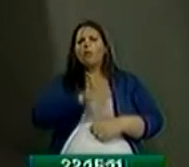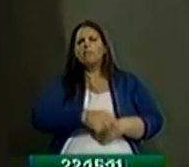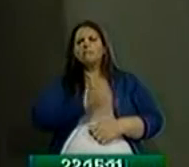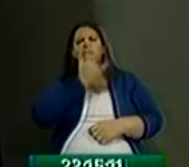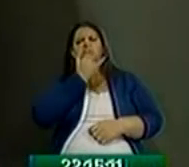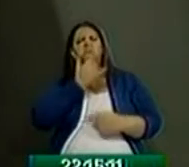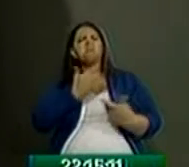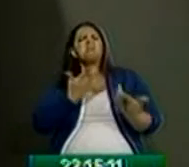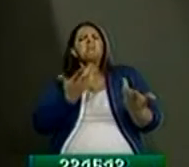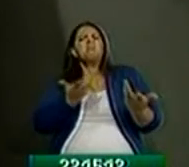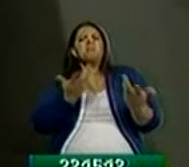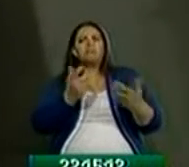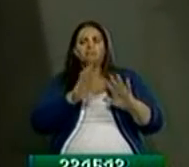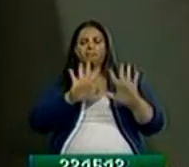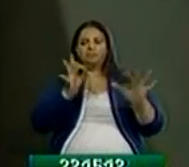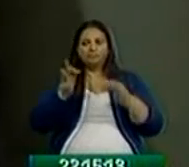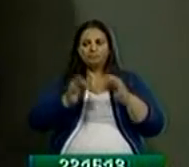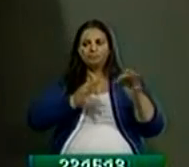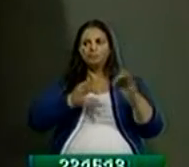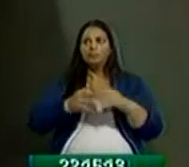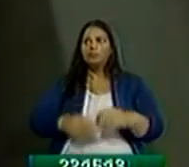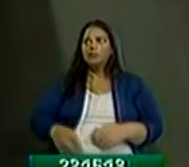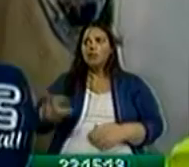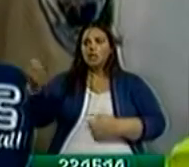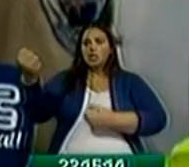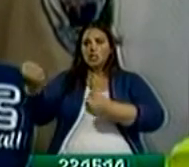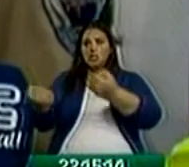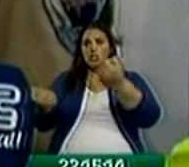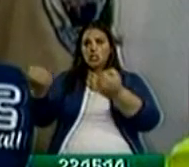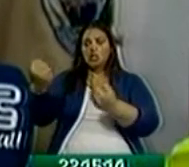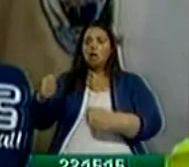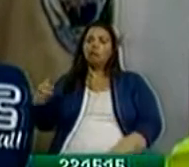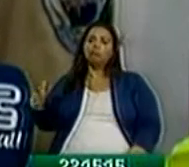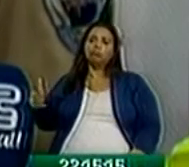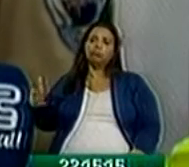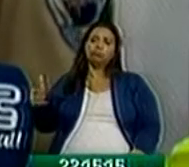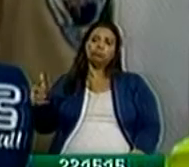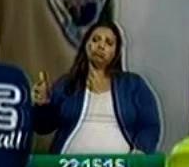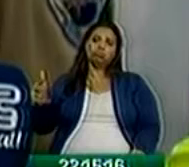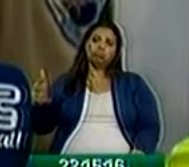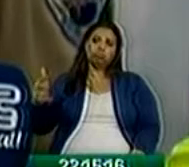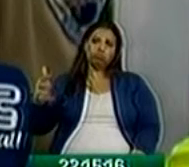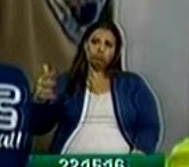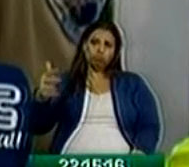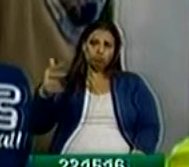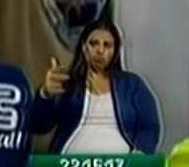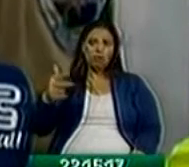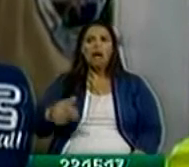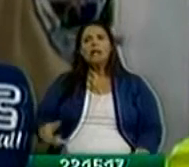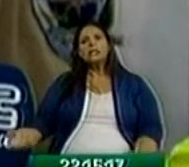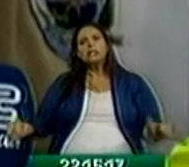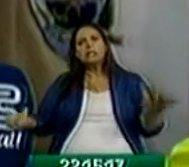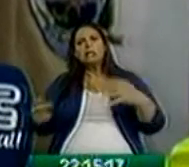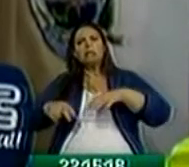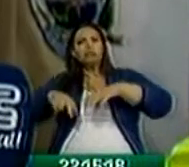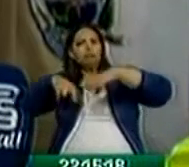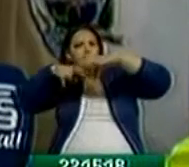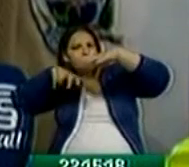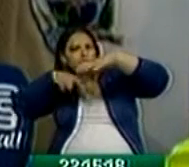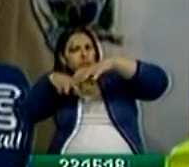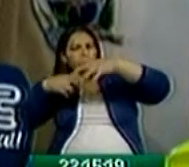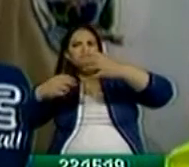restantes relacionados con personas que transportaban minería ilegal. Los indicios son diferentes elementos relacionados con la